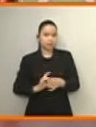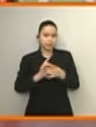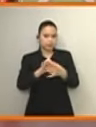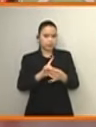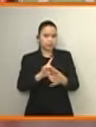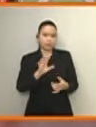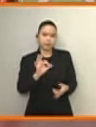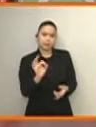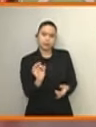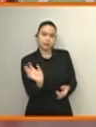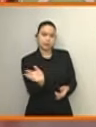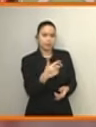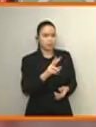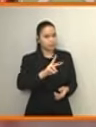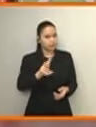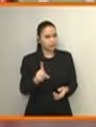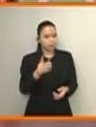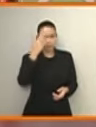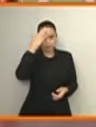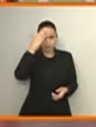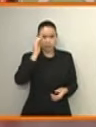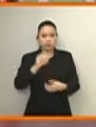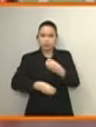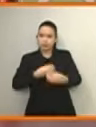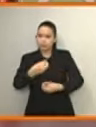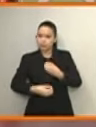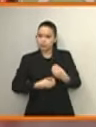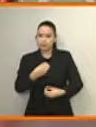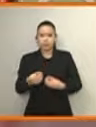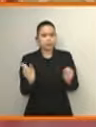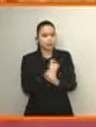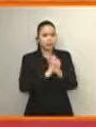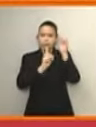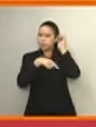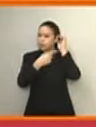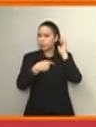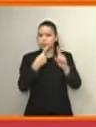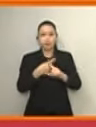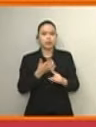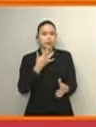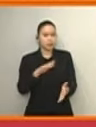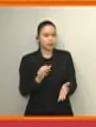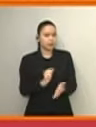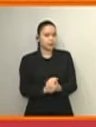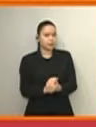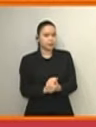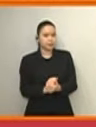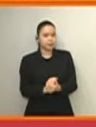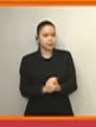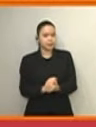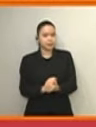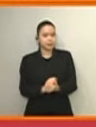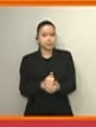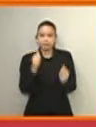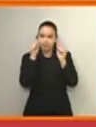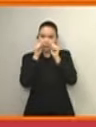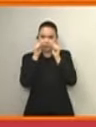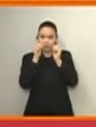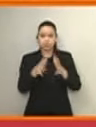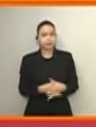son 19 y 21. A continuación conoceremos la espira ganadora para Multi-X Suerte, porque esta es,